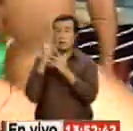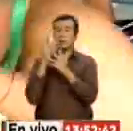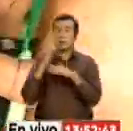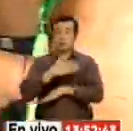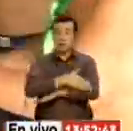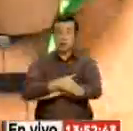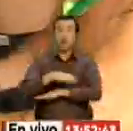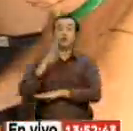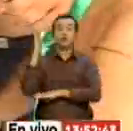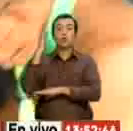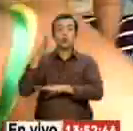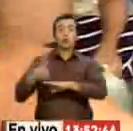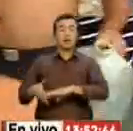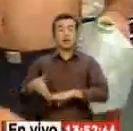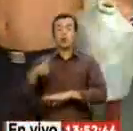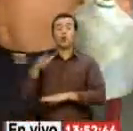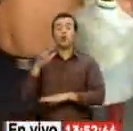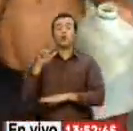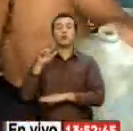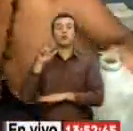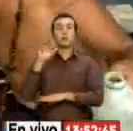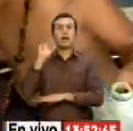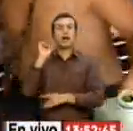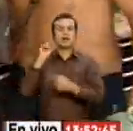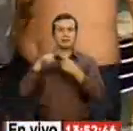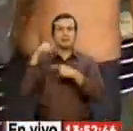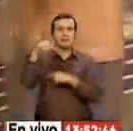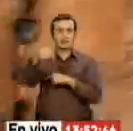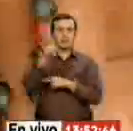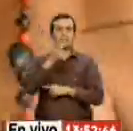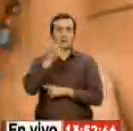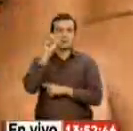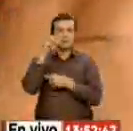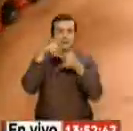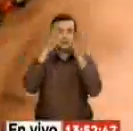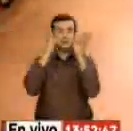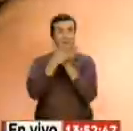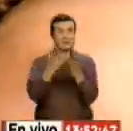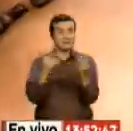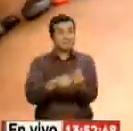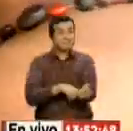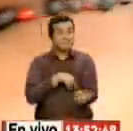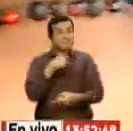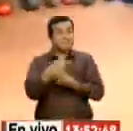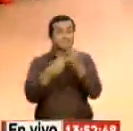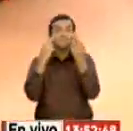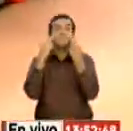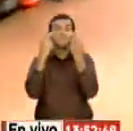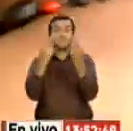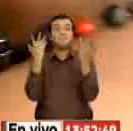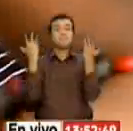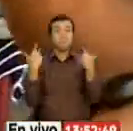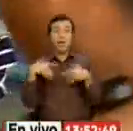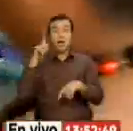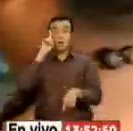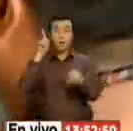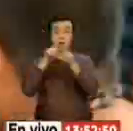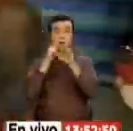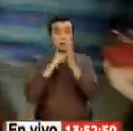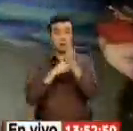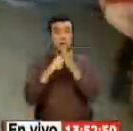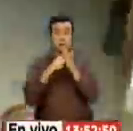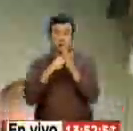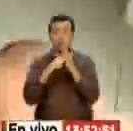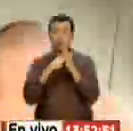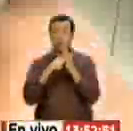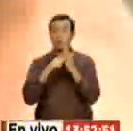calles Tunguragua y Alcedo de Guayaquil hasta el próximo 30 de diciembre. Sus prácticas fueron reconocidas a través de un acuerdo ministerial